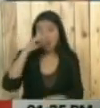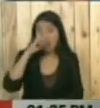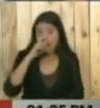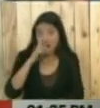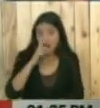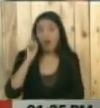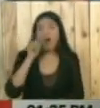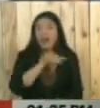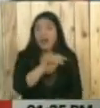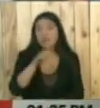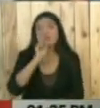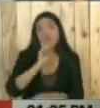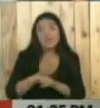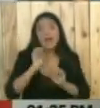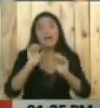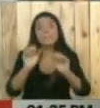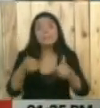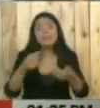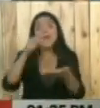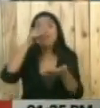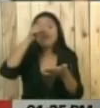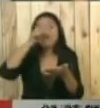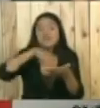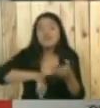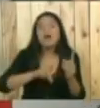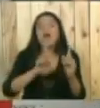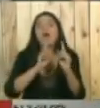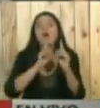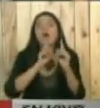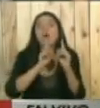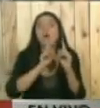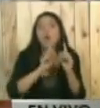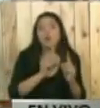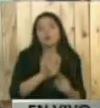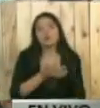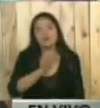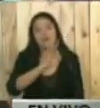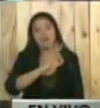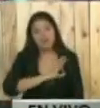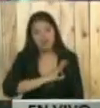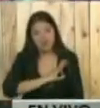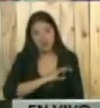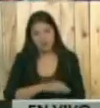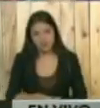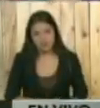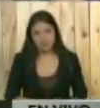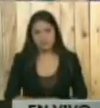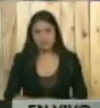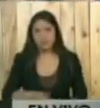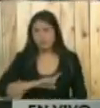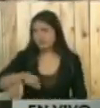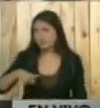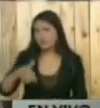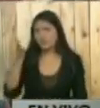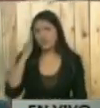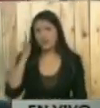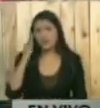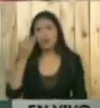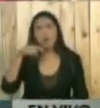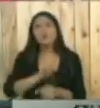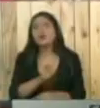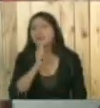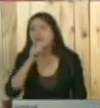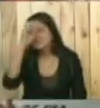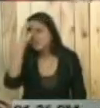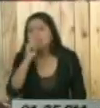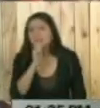que debían comenzar a recoger las firmas el 11 de enero. Eso lo sabemos todos, los únicos que no lo